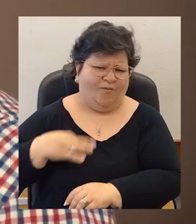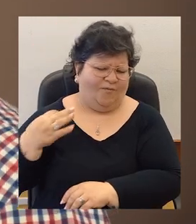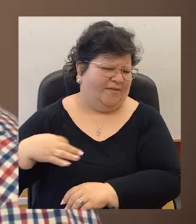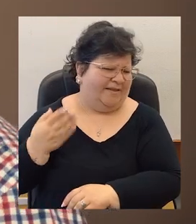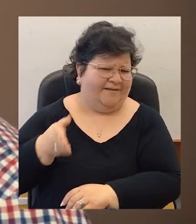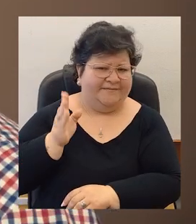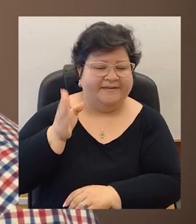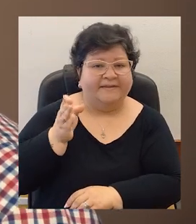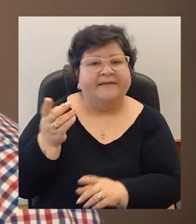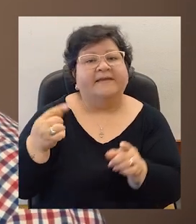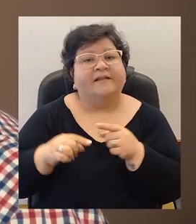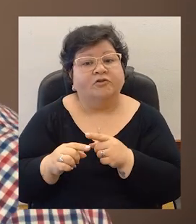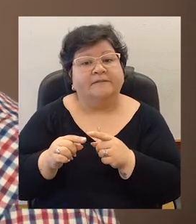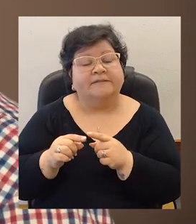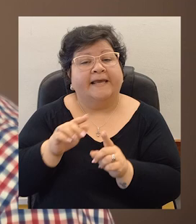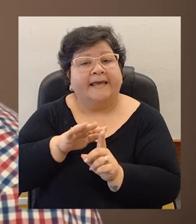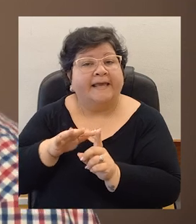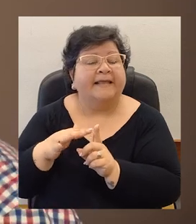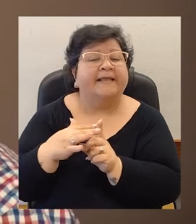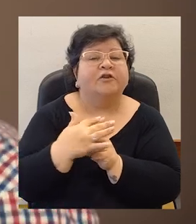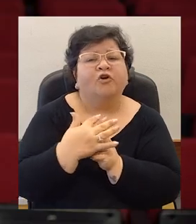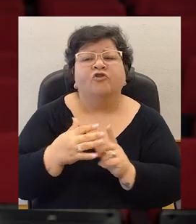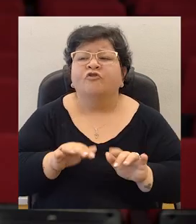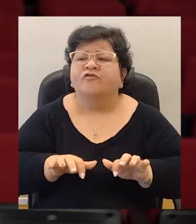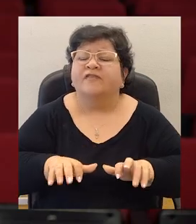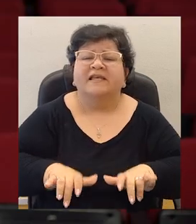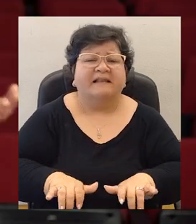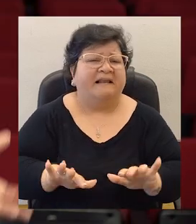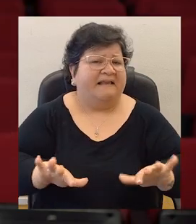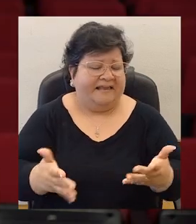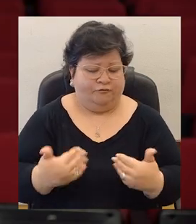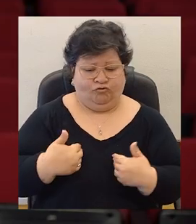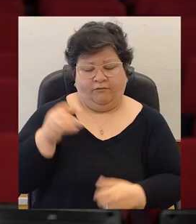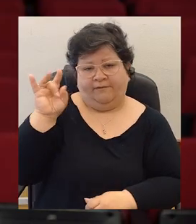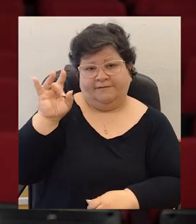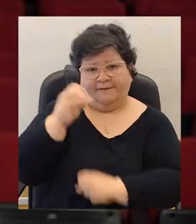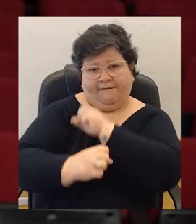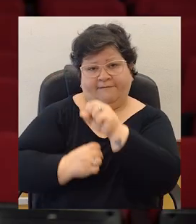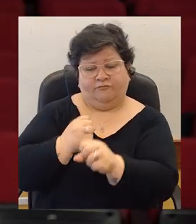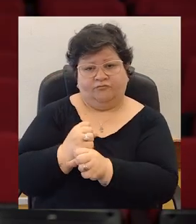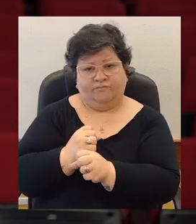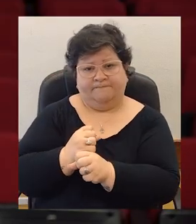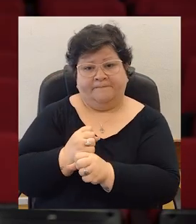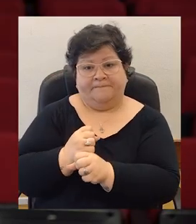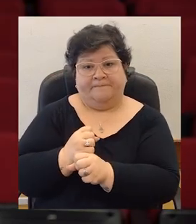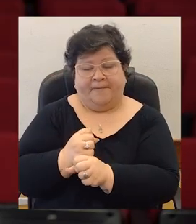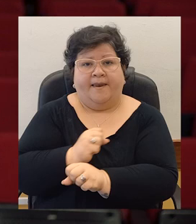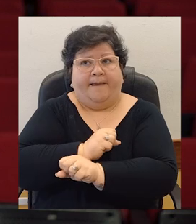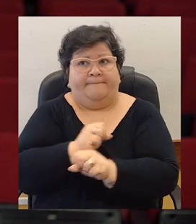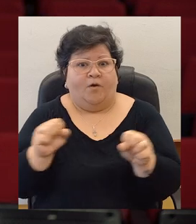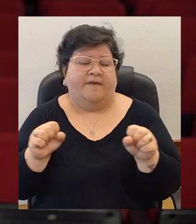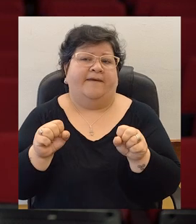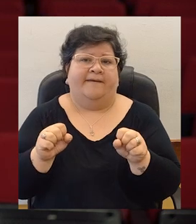nueva interacción que son los entornos digitales entornos digitales que cuando yo tenía 15 años para entrar a ellos